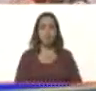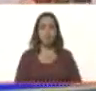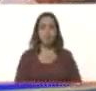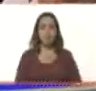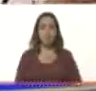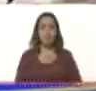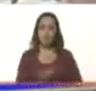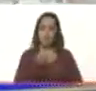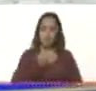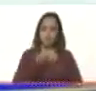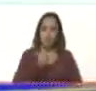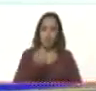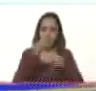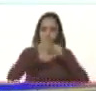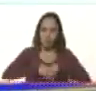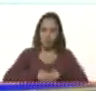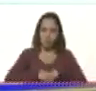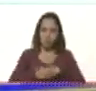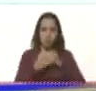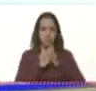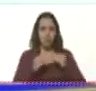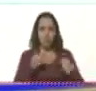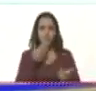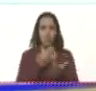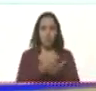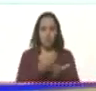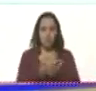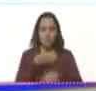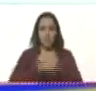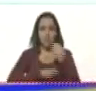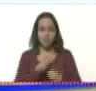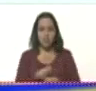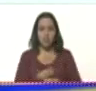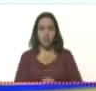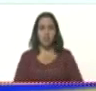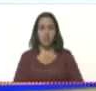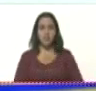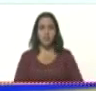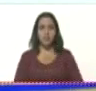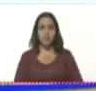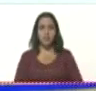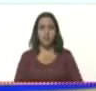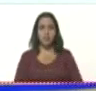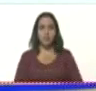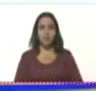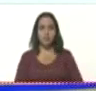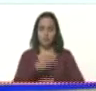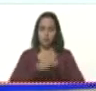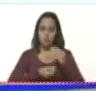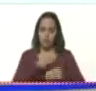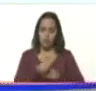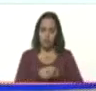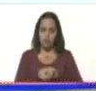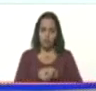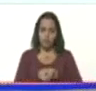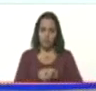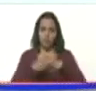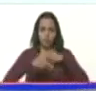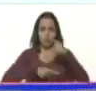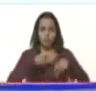Estoy de acuerdo totalmente con la propuesta de Emilio. Vamos a un